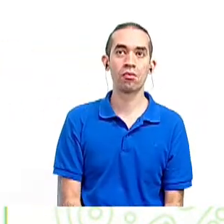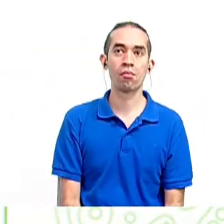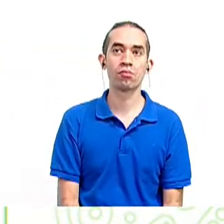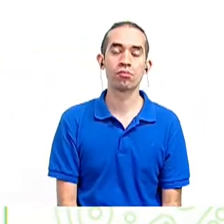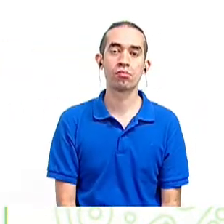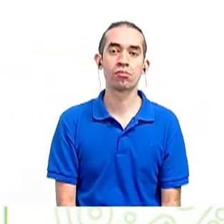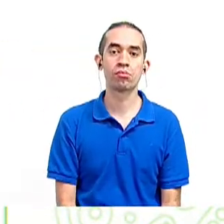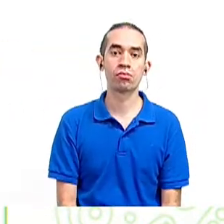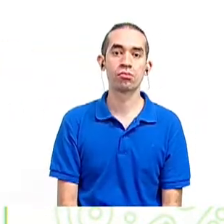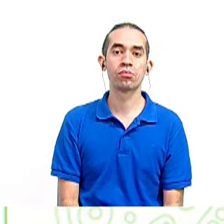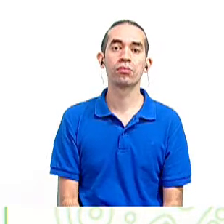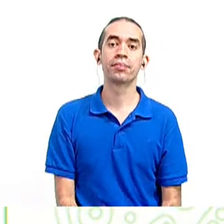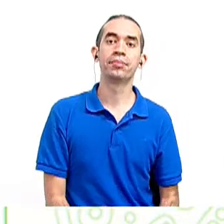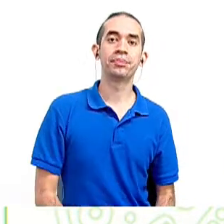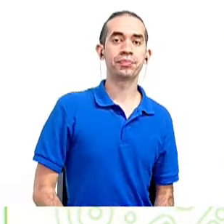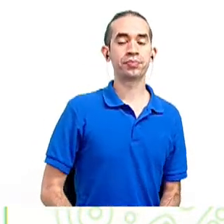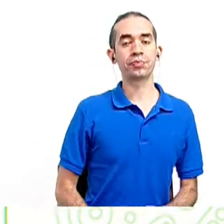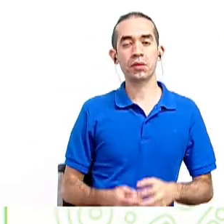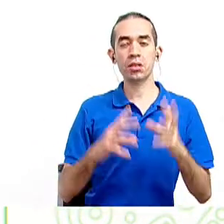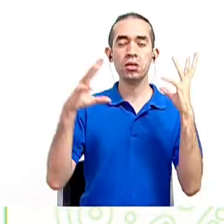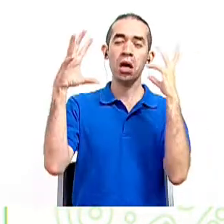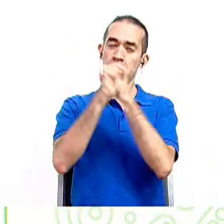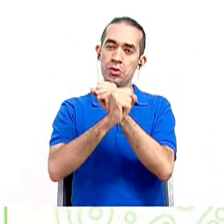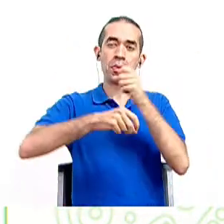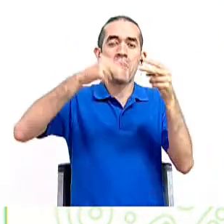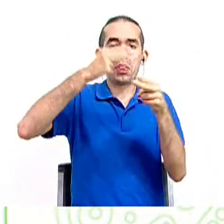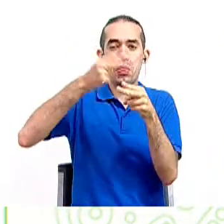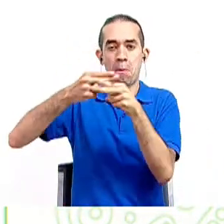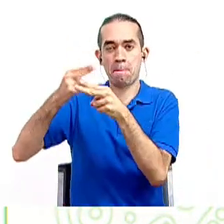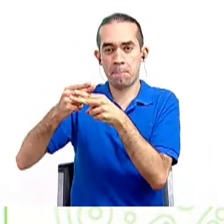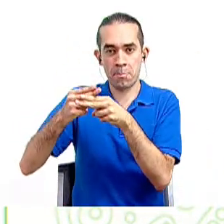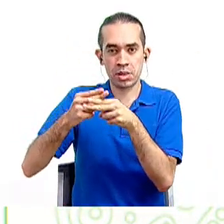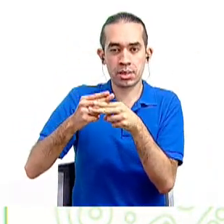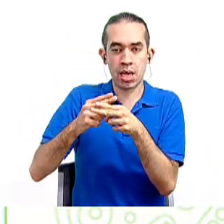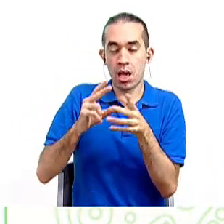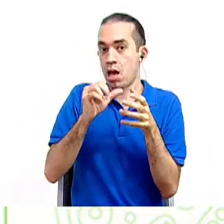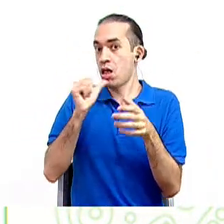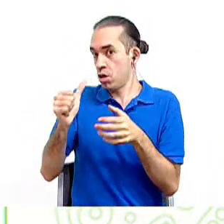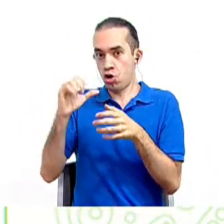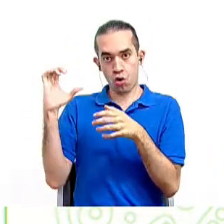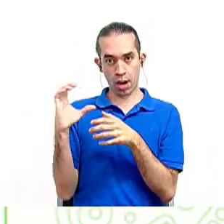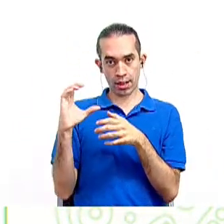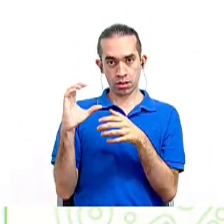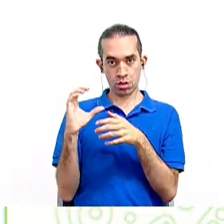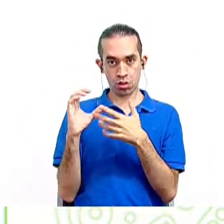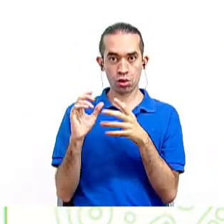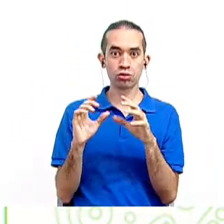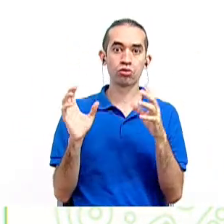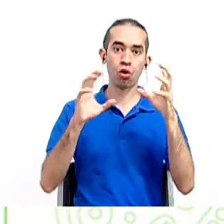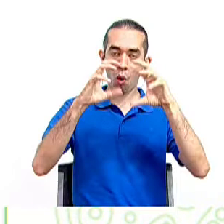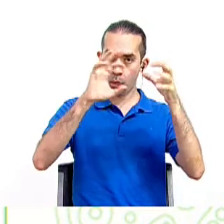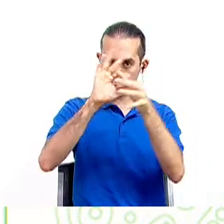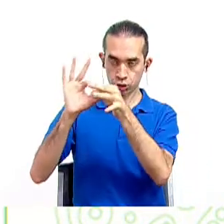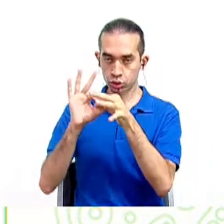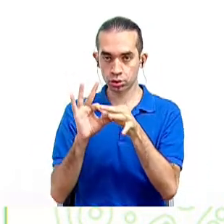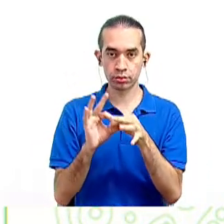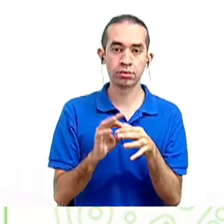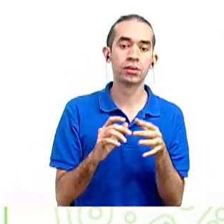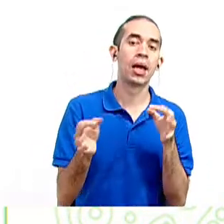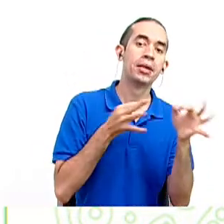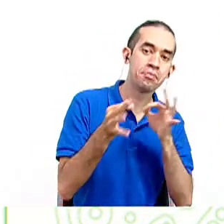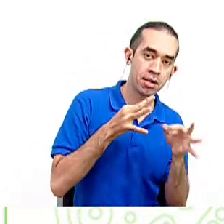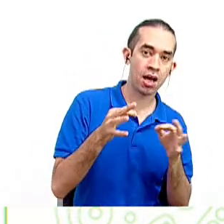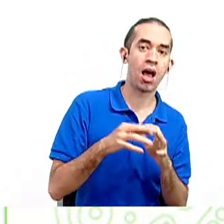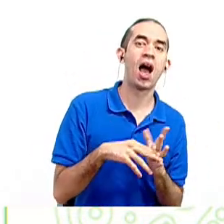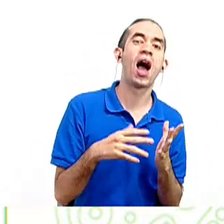Vamos a ver ahora un pequeño resumen de la nomenclatura de los compuestos inorgánicos porque para poder explicar las reacciones químicas yo